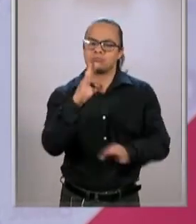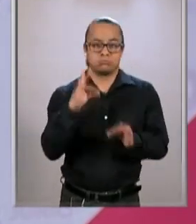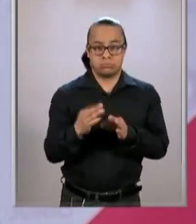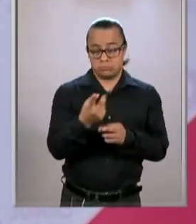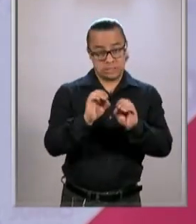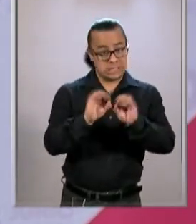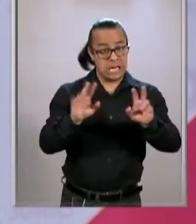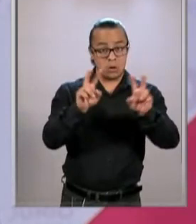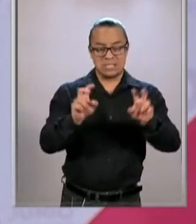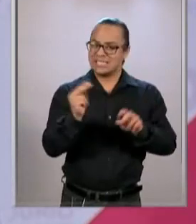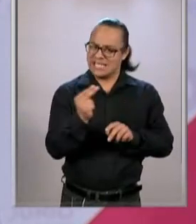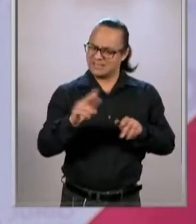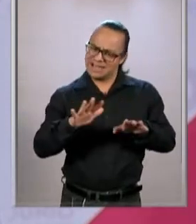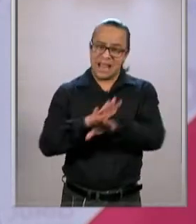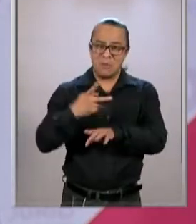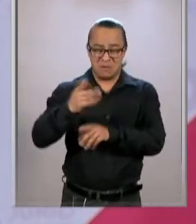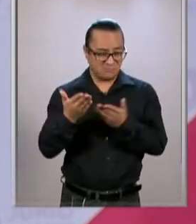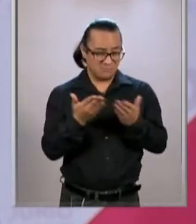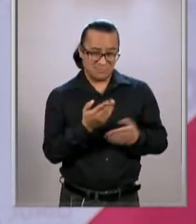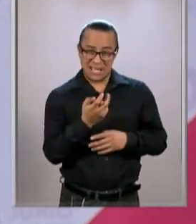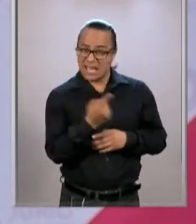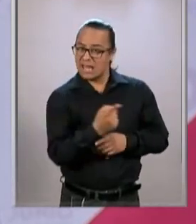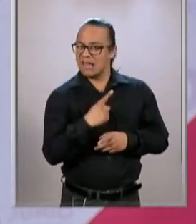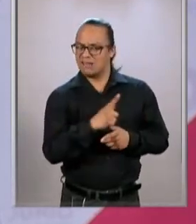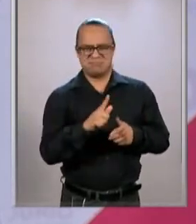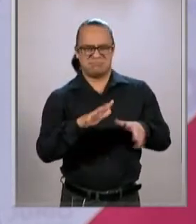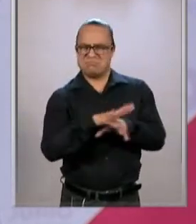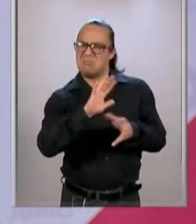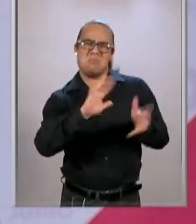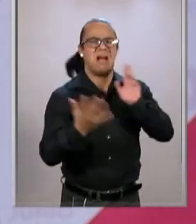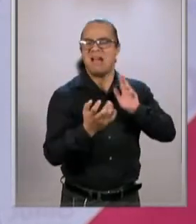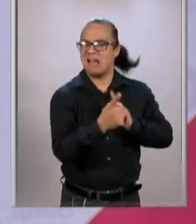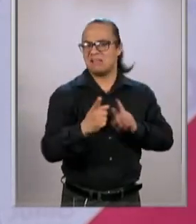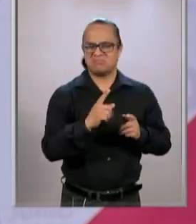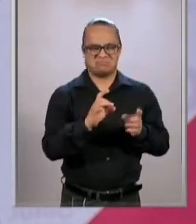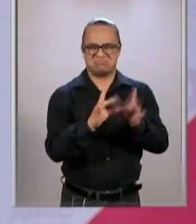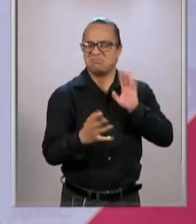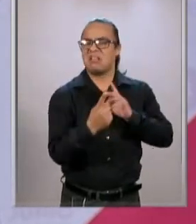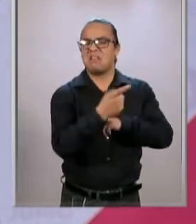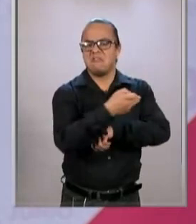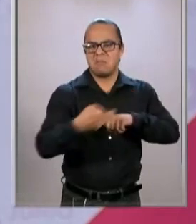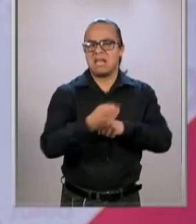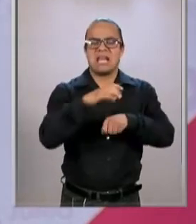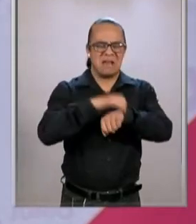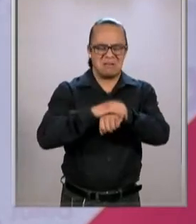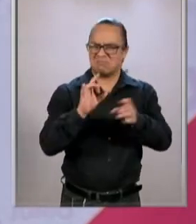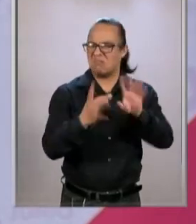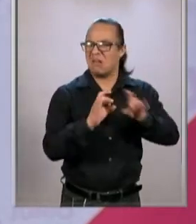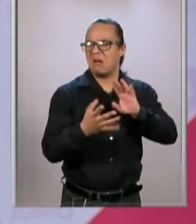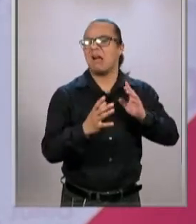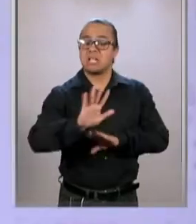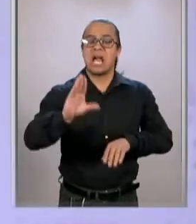Claro que necesitamos un cambio, pero ellos son el cambio que destruye. Destruye familias, destruye amistades y, lo más grave,